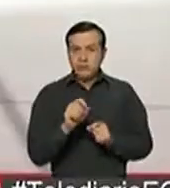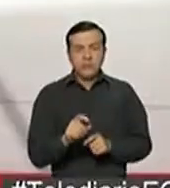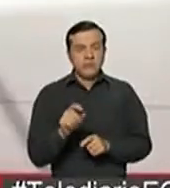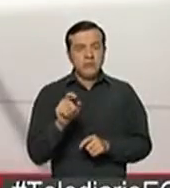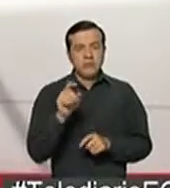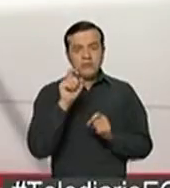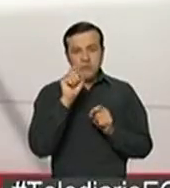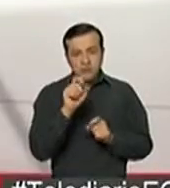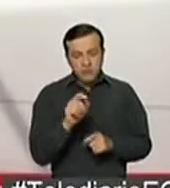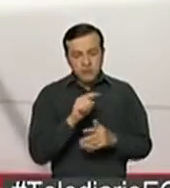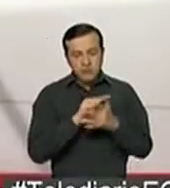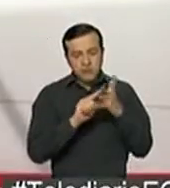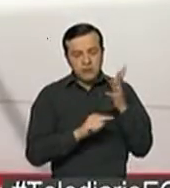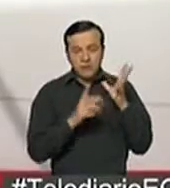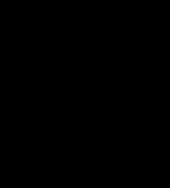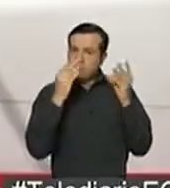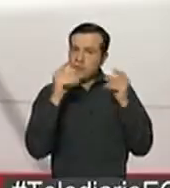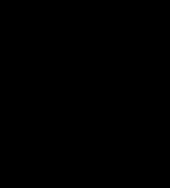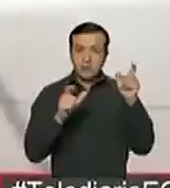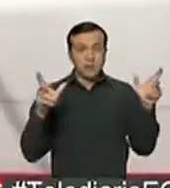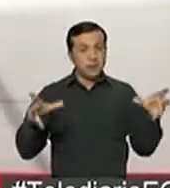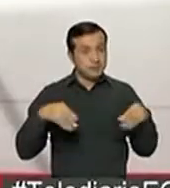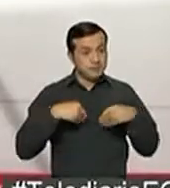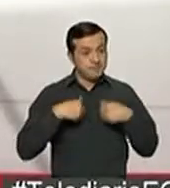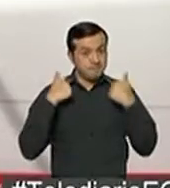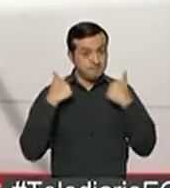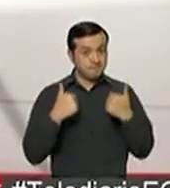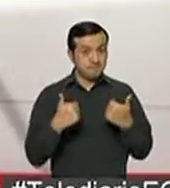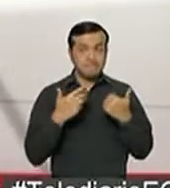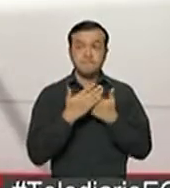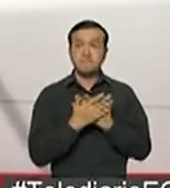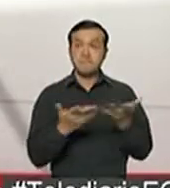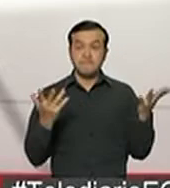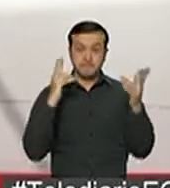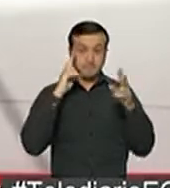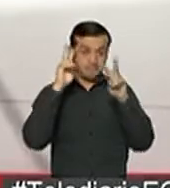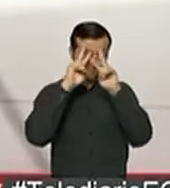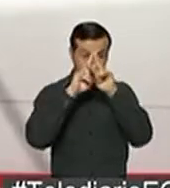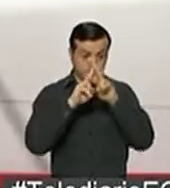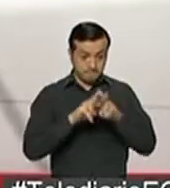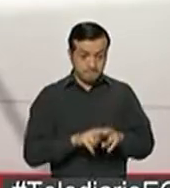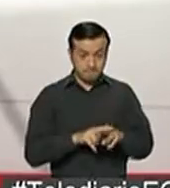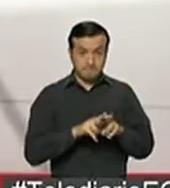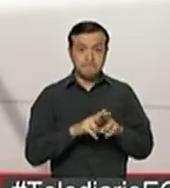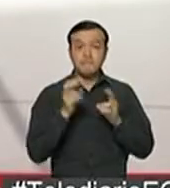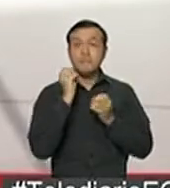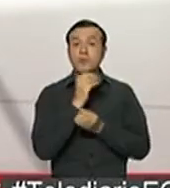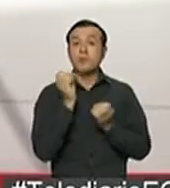y tuvimos una gran acogida. Vamos a hacer la depuración correspondiente para ver qué